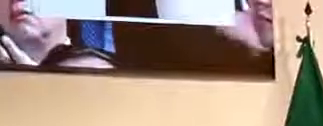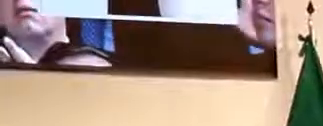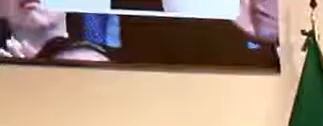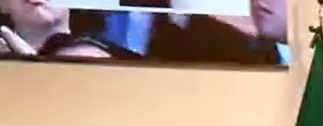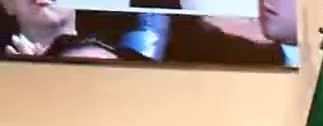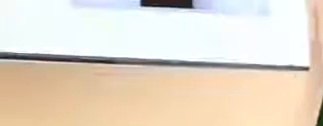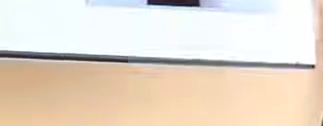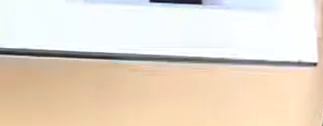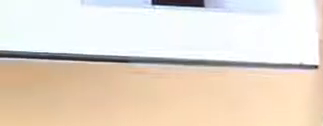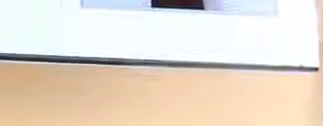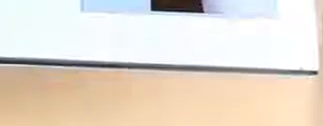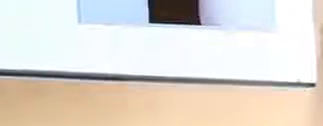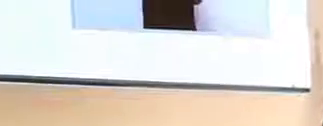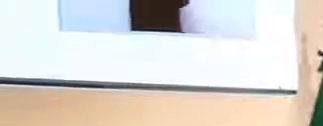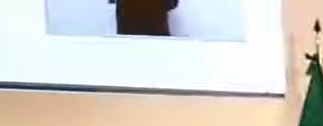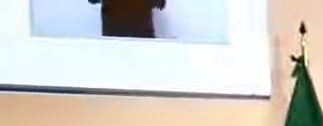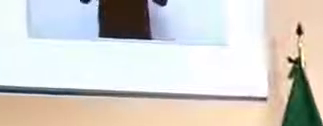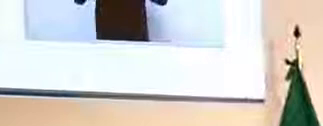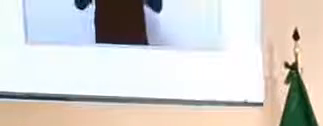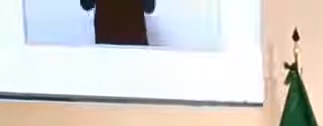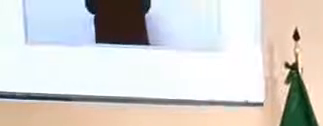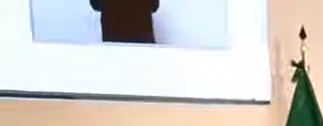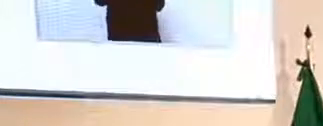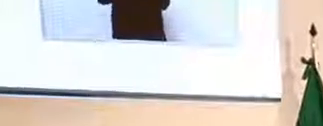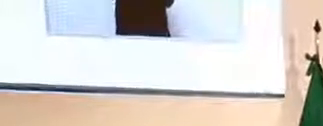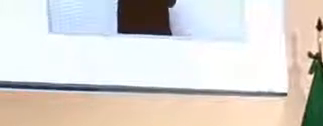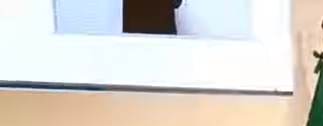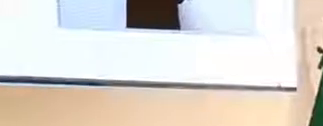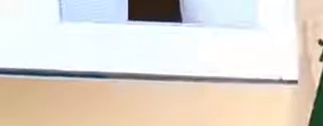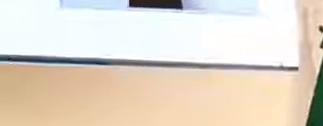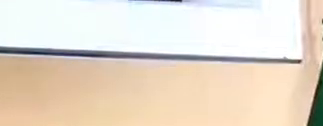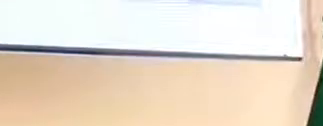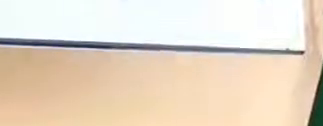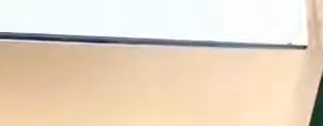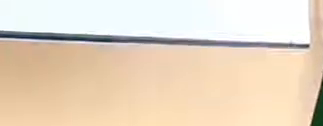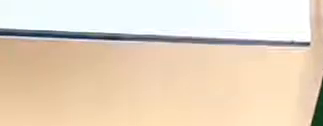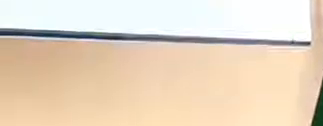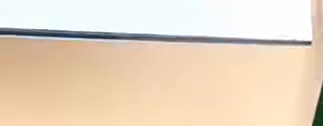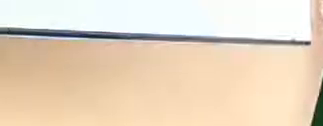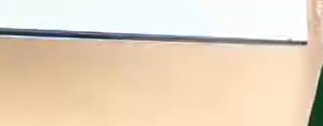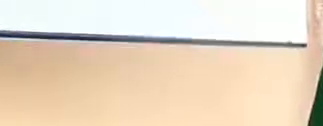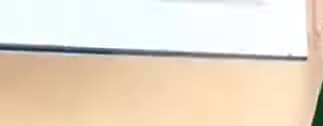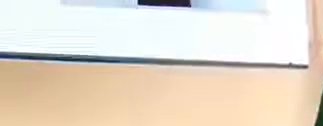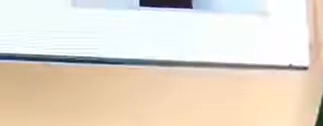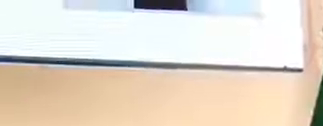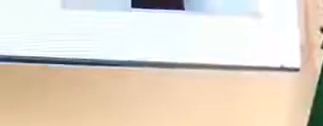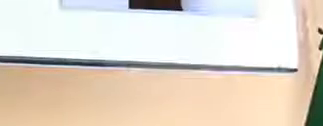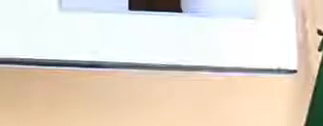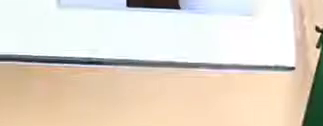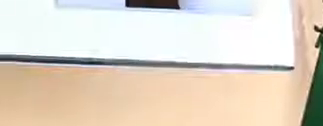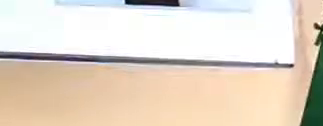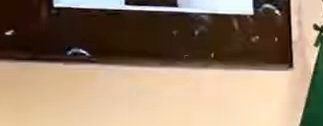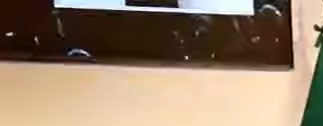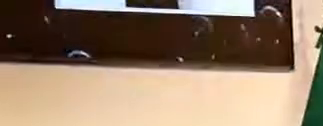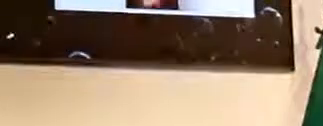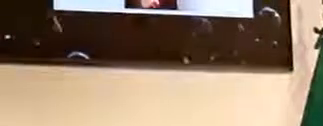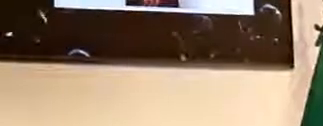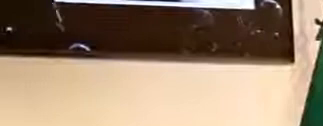las personas con más capacidad y especialmente la fuerza de las mujeres